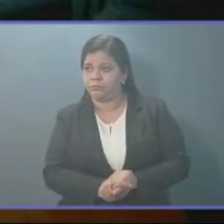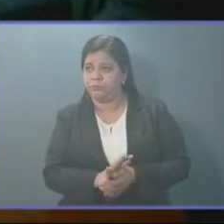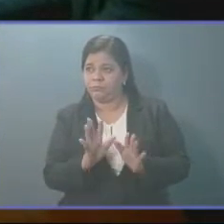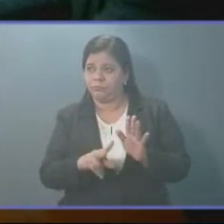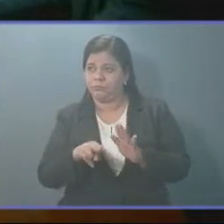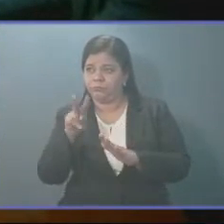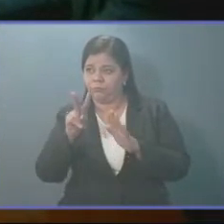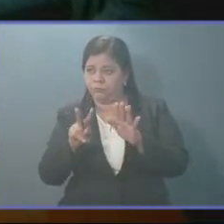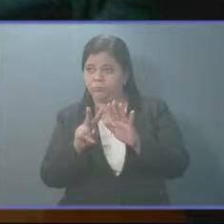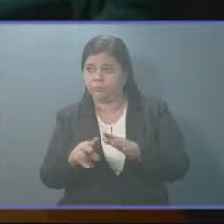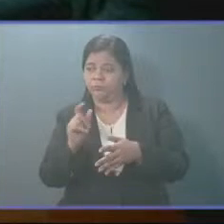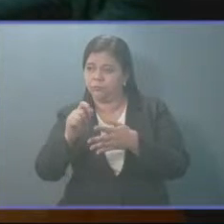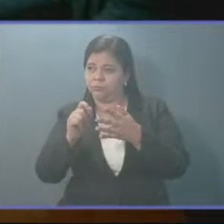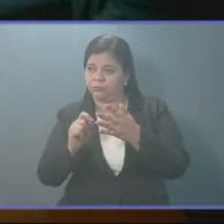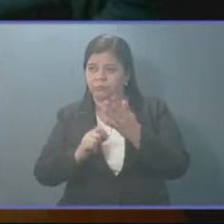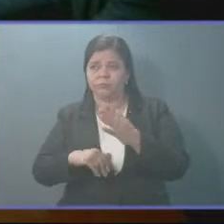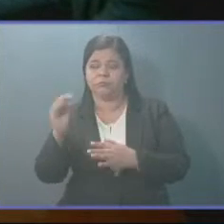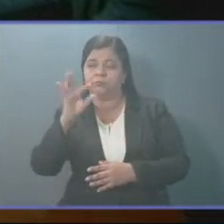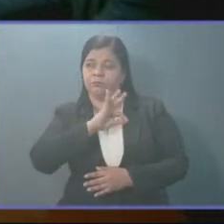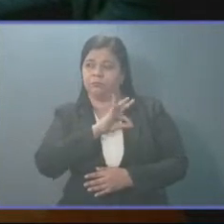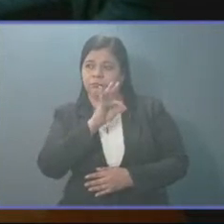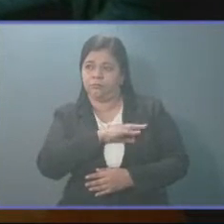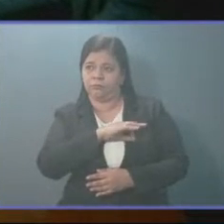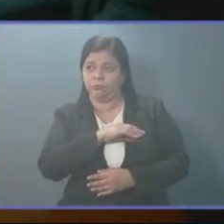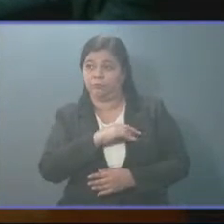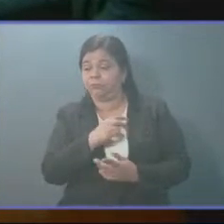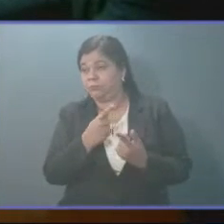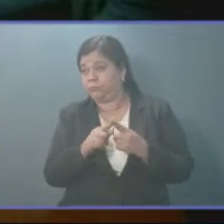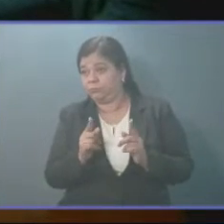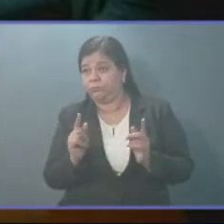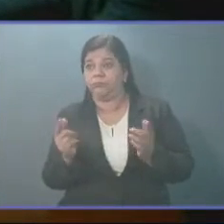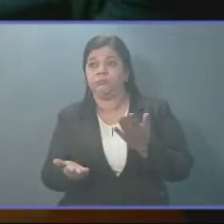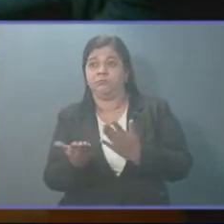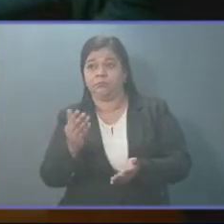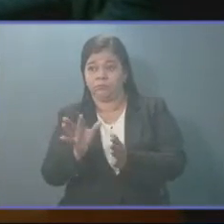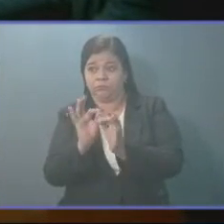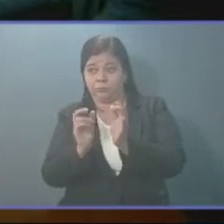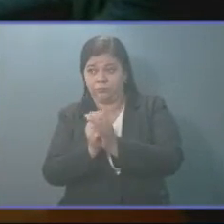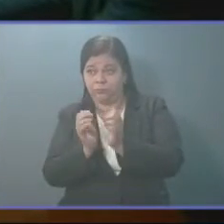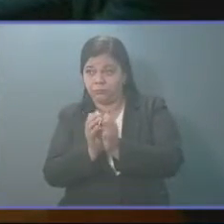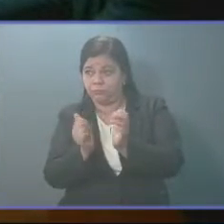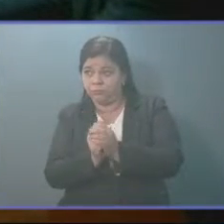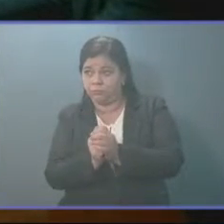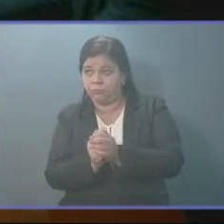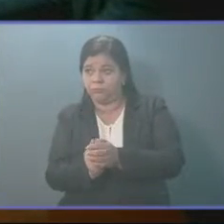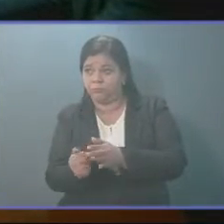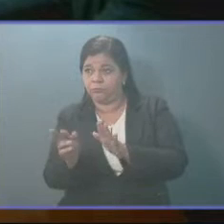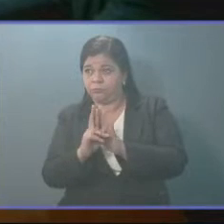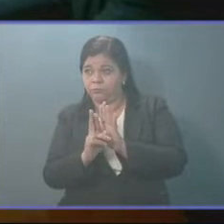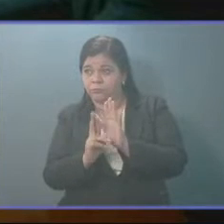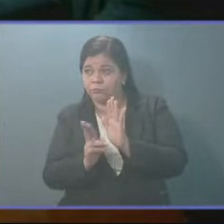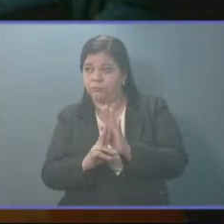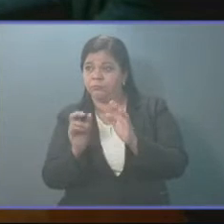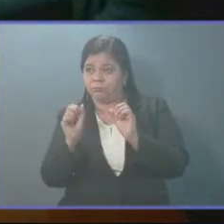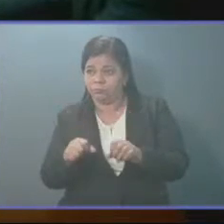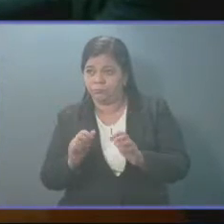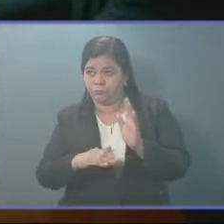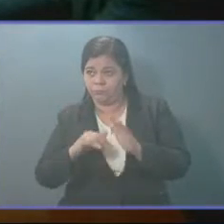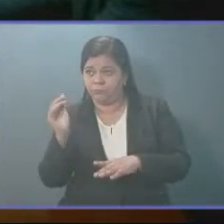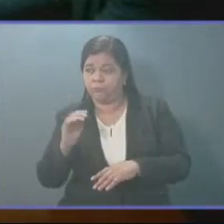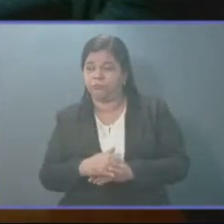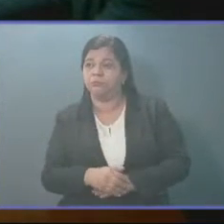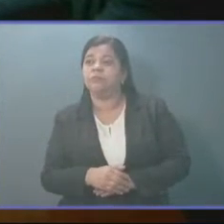17, principio de la norma más favorable. En caso de conflicto o duda sobre la aplicación de las normas de trabajo, prevalece la más favorable